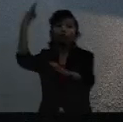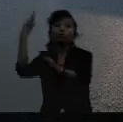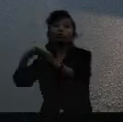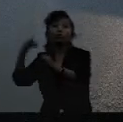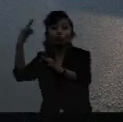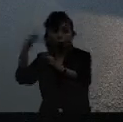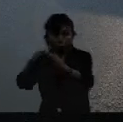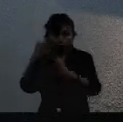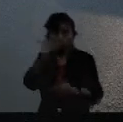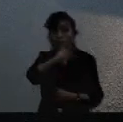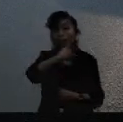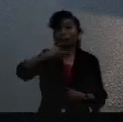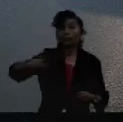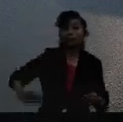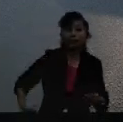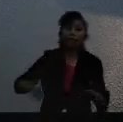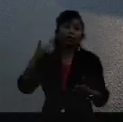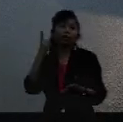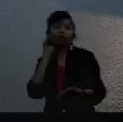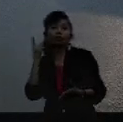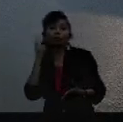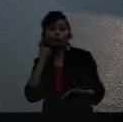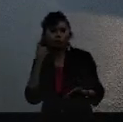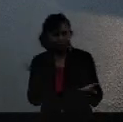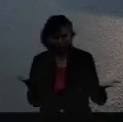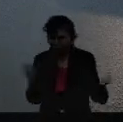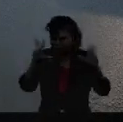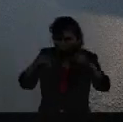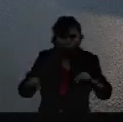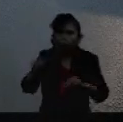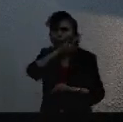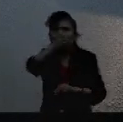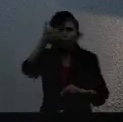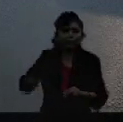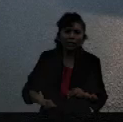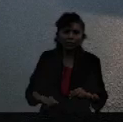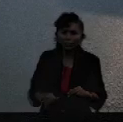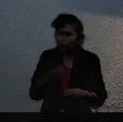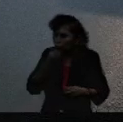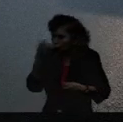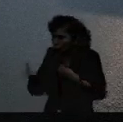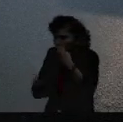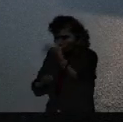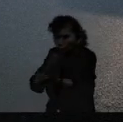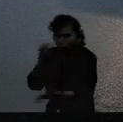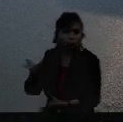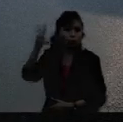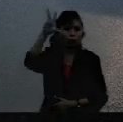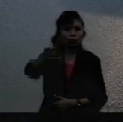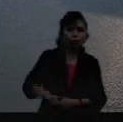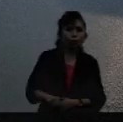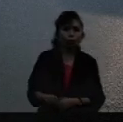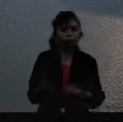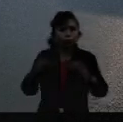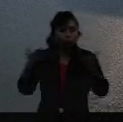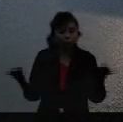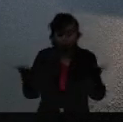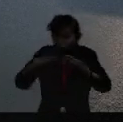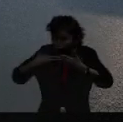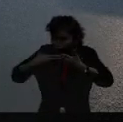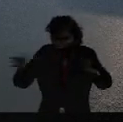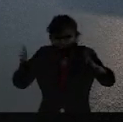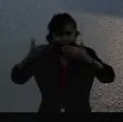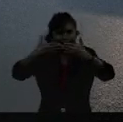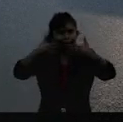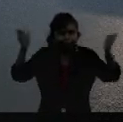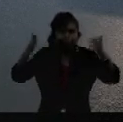para que sea presidenta diputada jamás que no nos los vuelvan a decir Seguiremos abriendo el camino